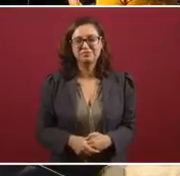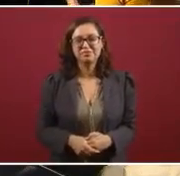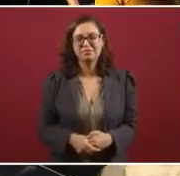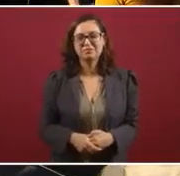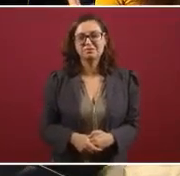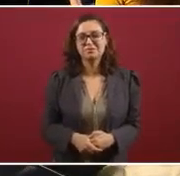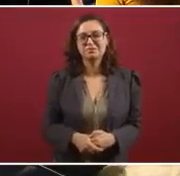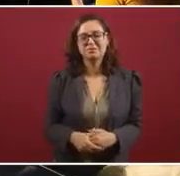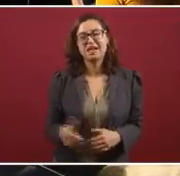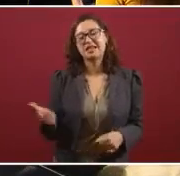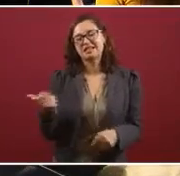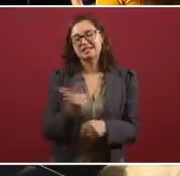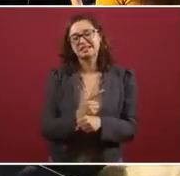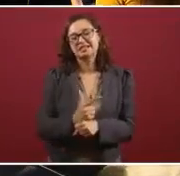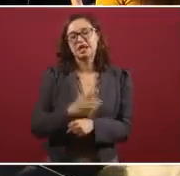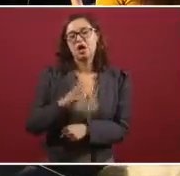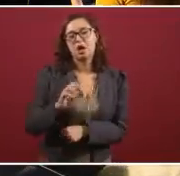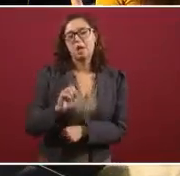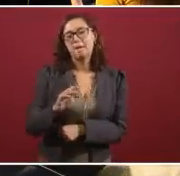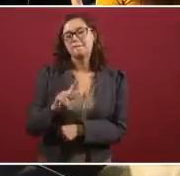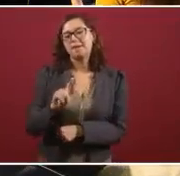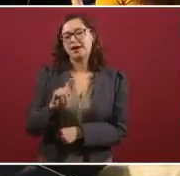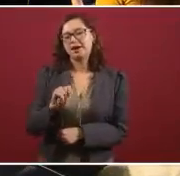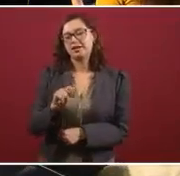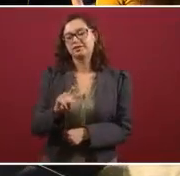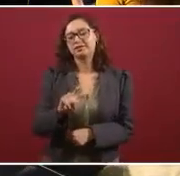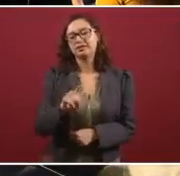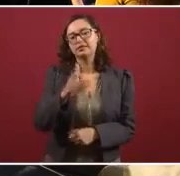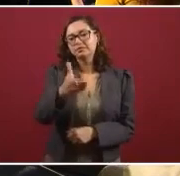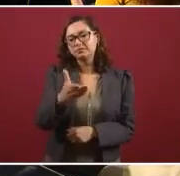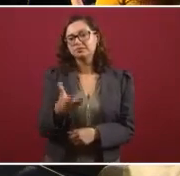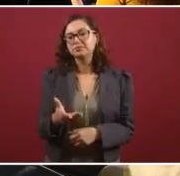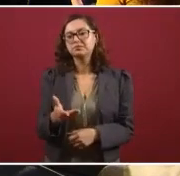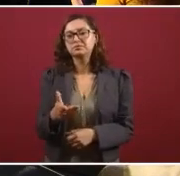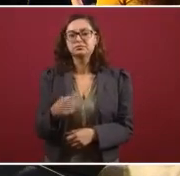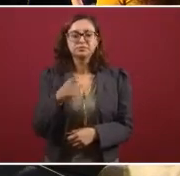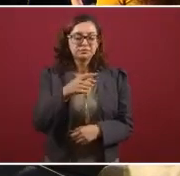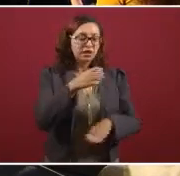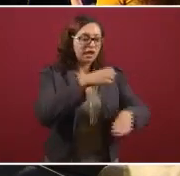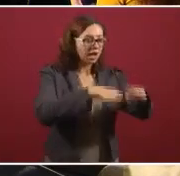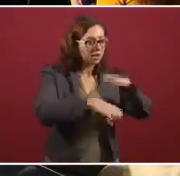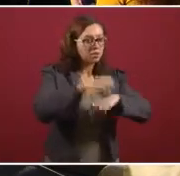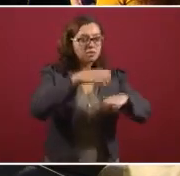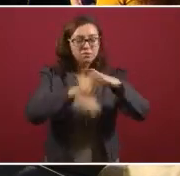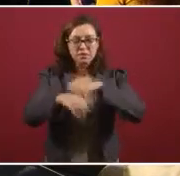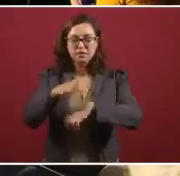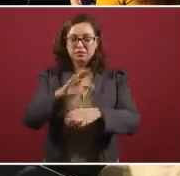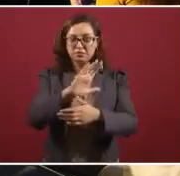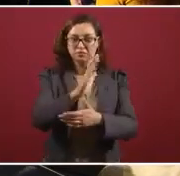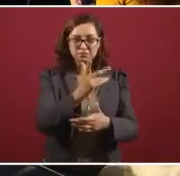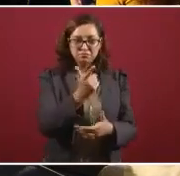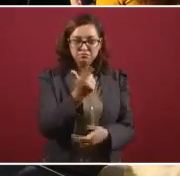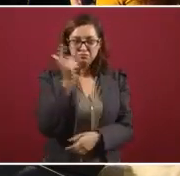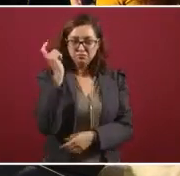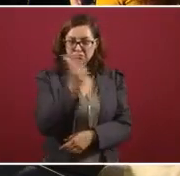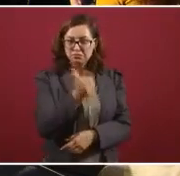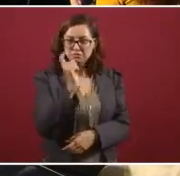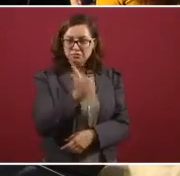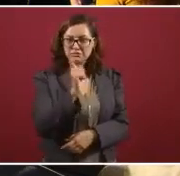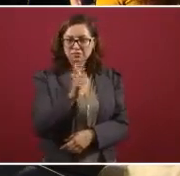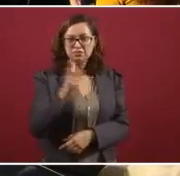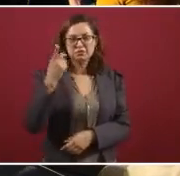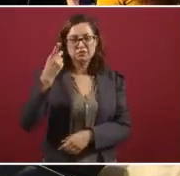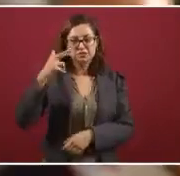Licenciado Bartlett, me gustaría preguntarle por qué se han seguido realizando pagos a algunas de estas empresas contratistas autorizados desde la